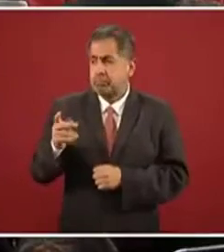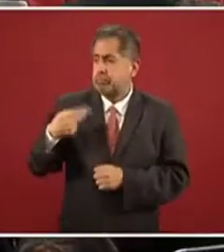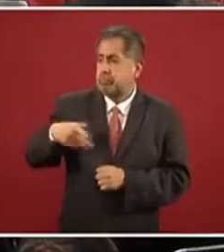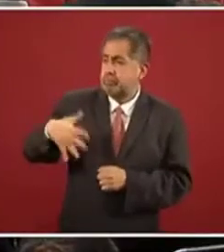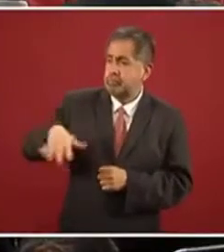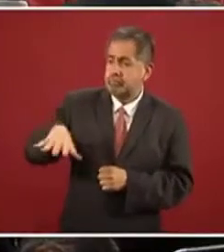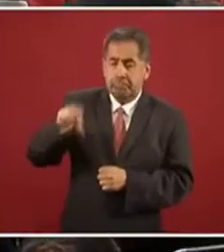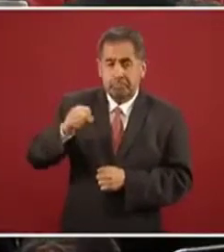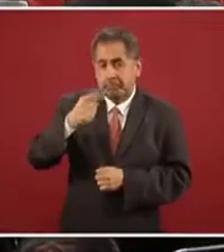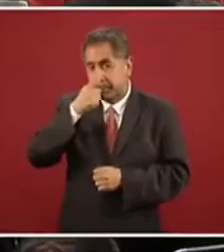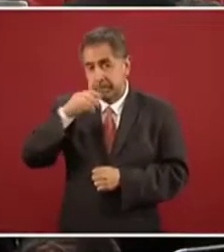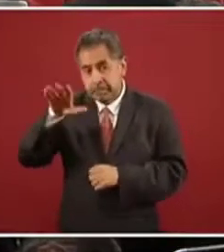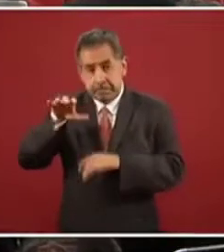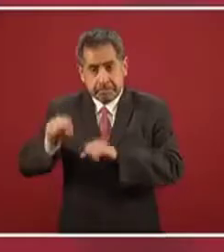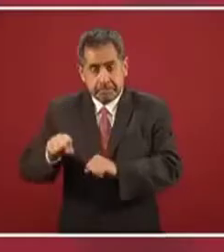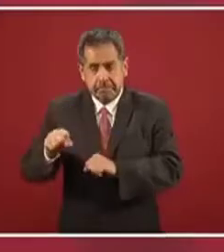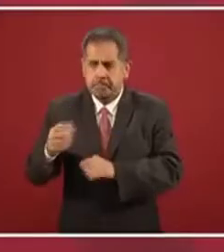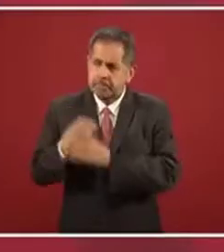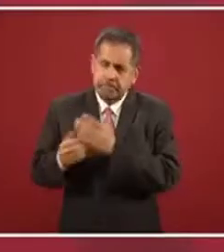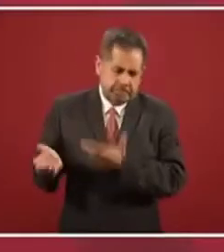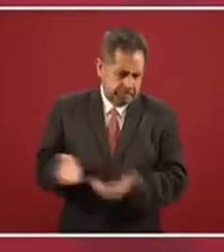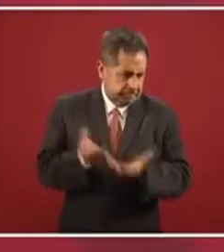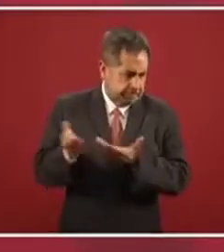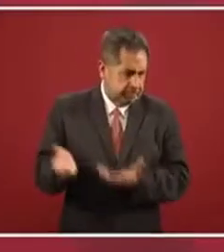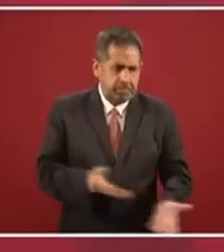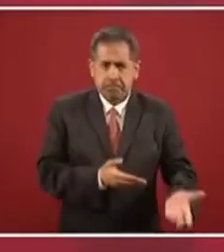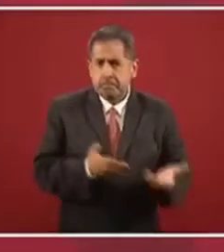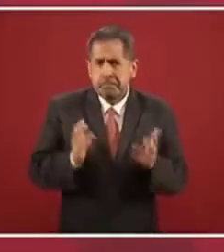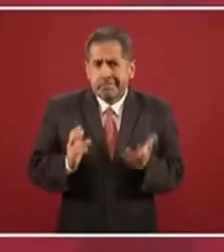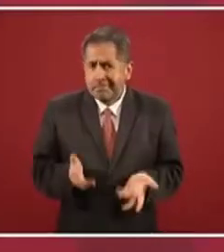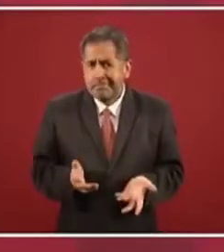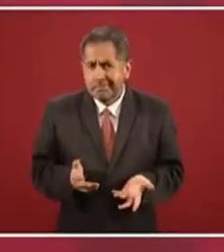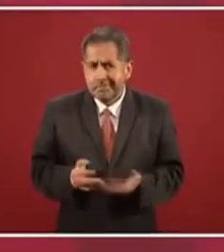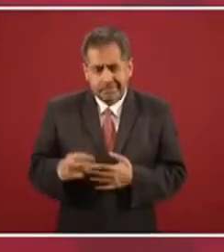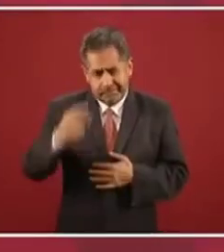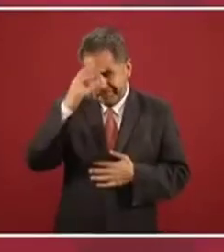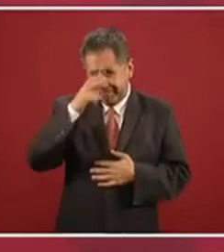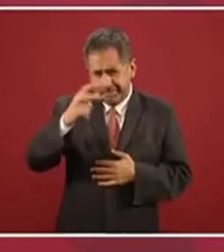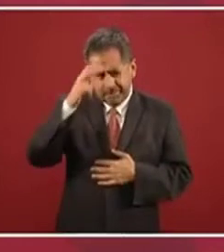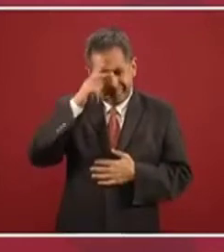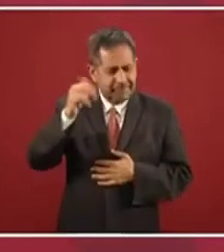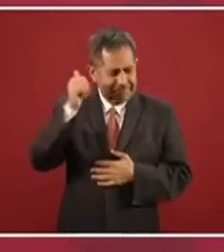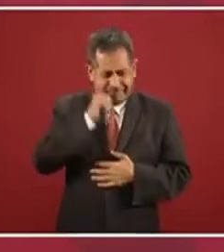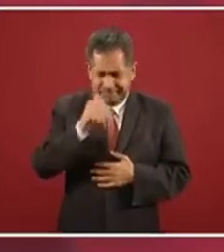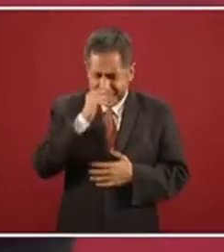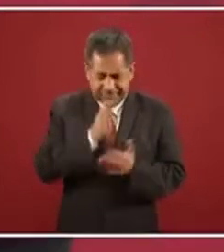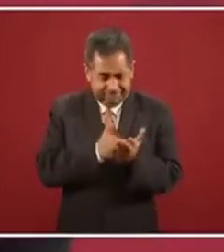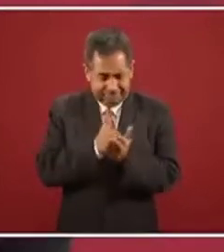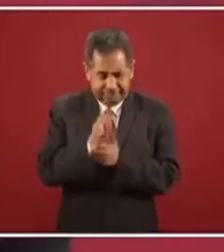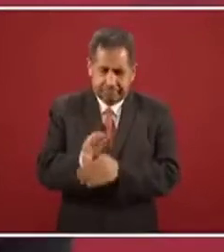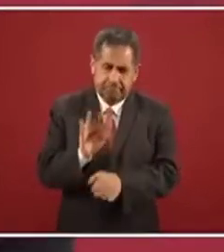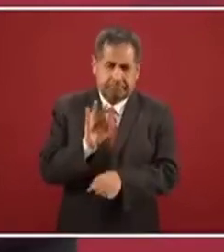por el nazismo. Entonces, México siempre ha sido leal a la protección del derecho de